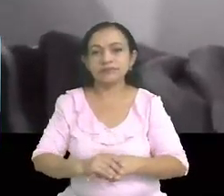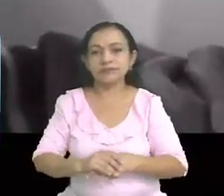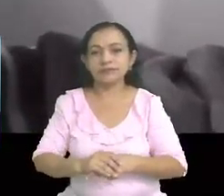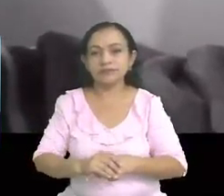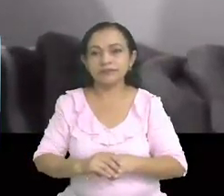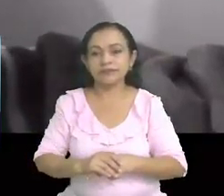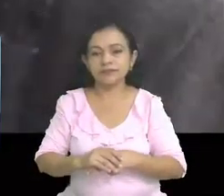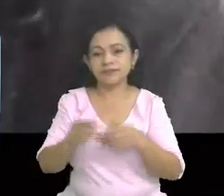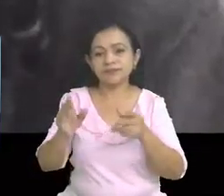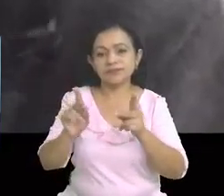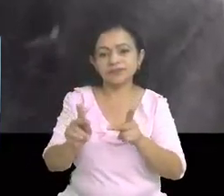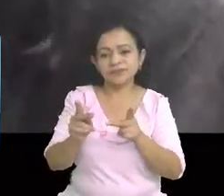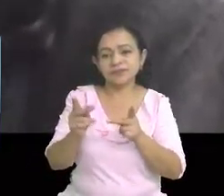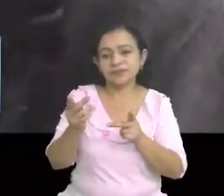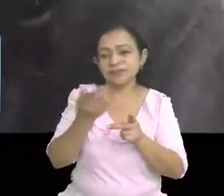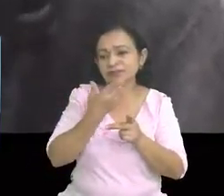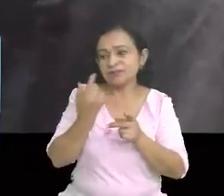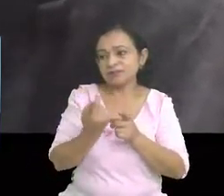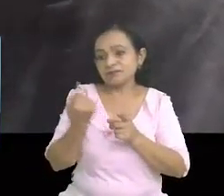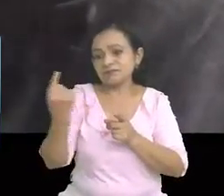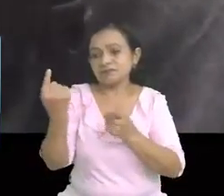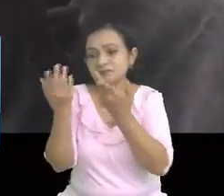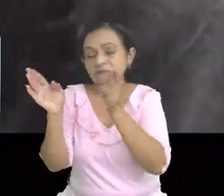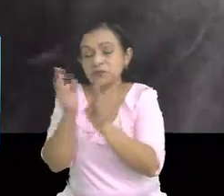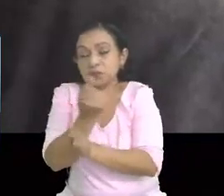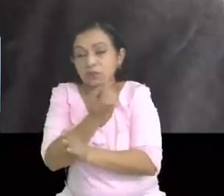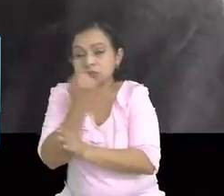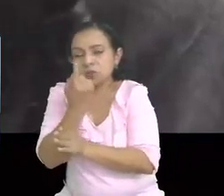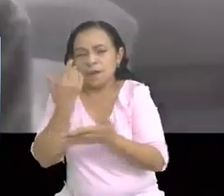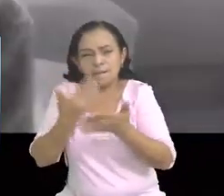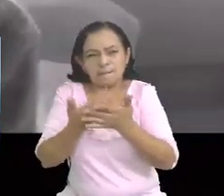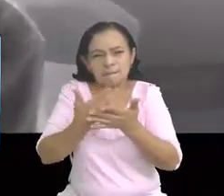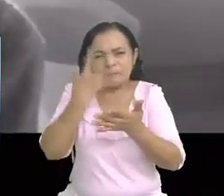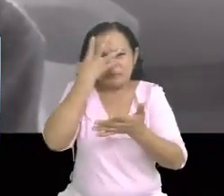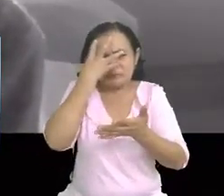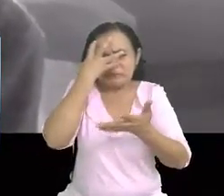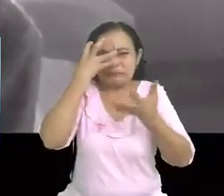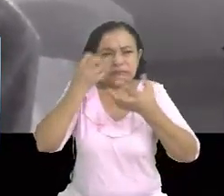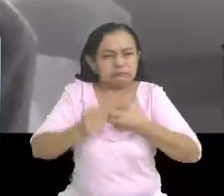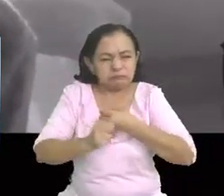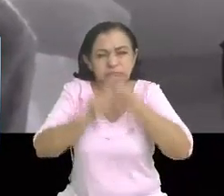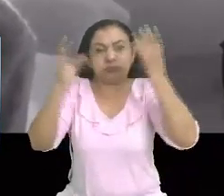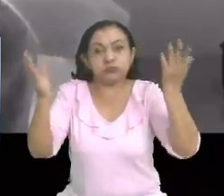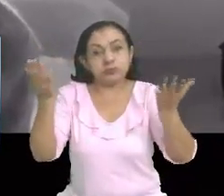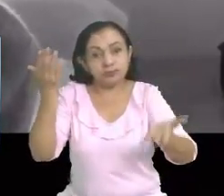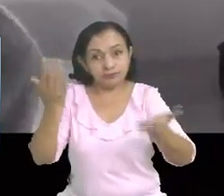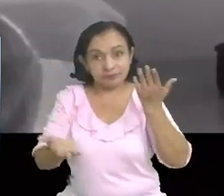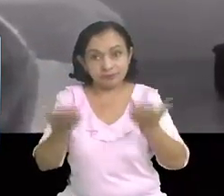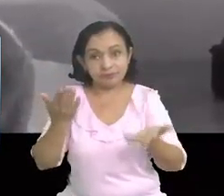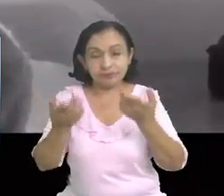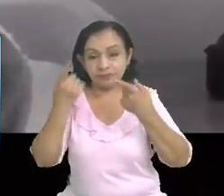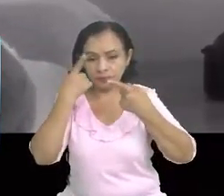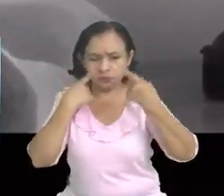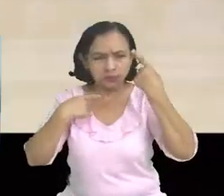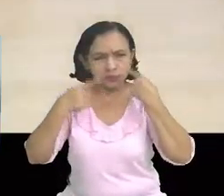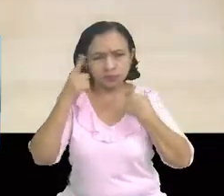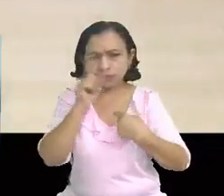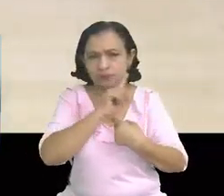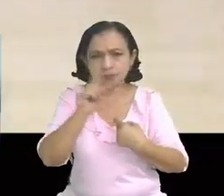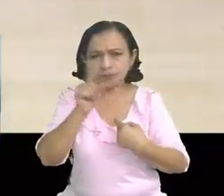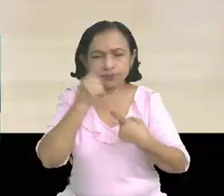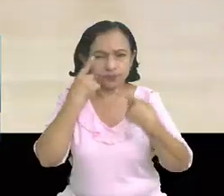el aislamiento, pero predomina la irritabilidad y la agresividad. Posiblemente no va a llorar, no está